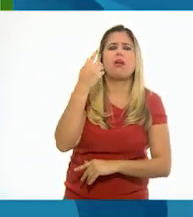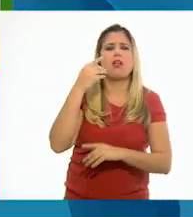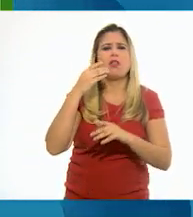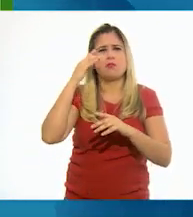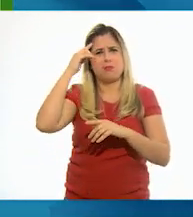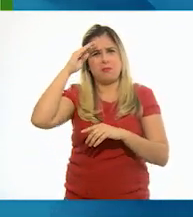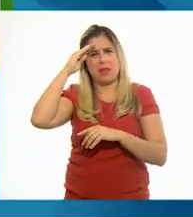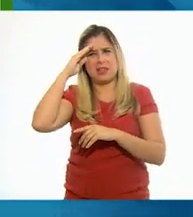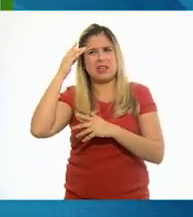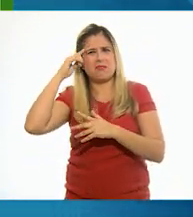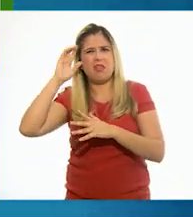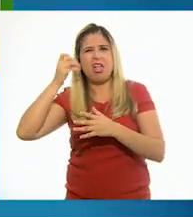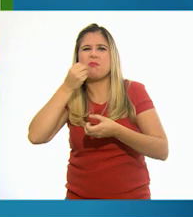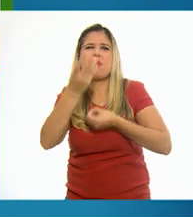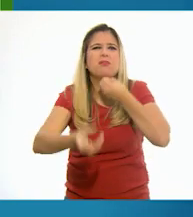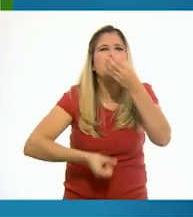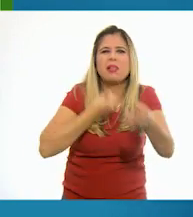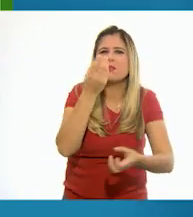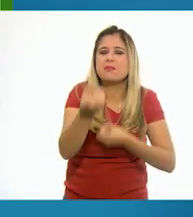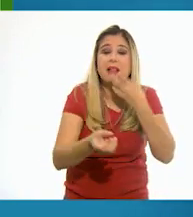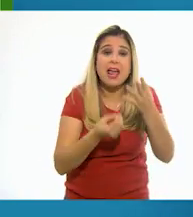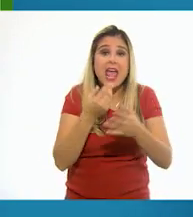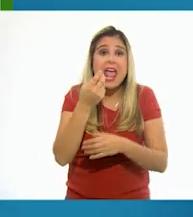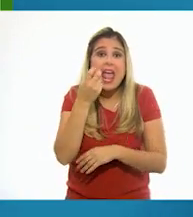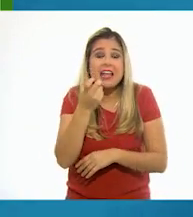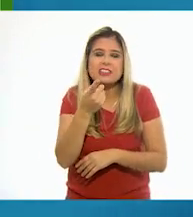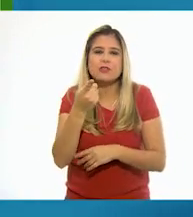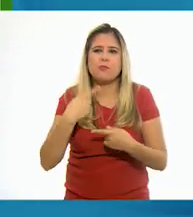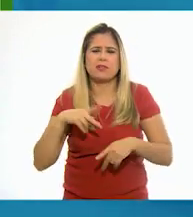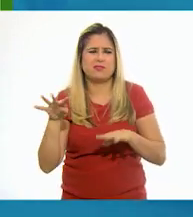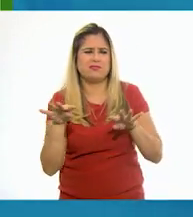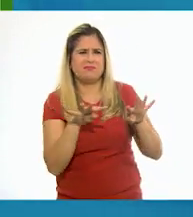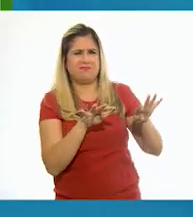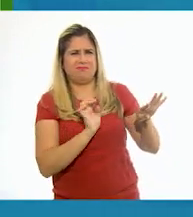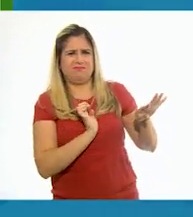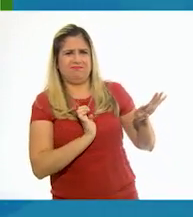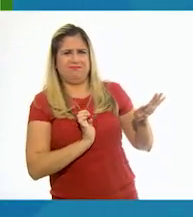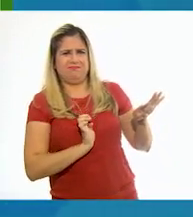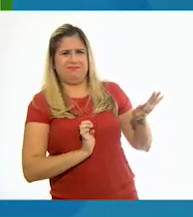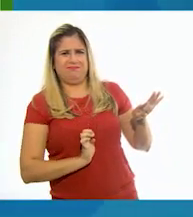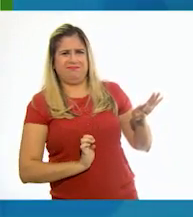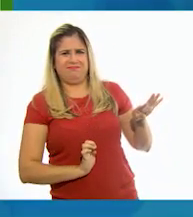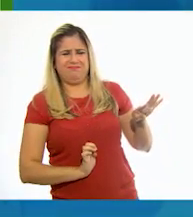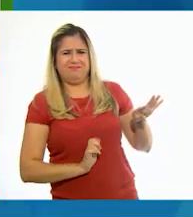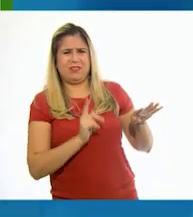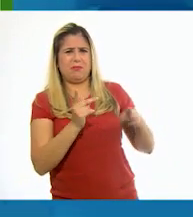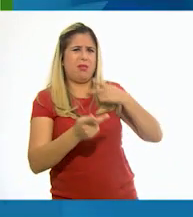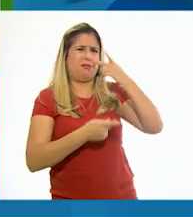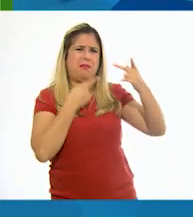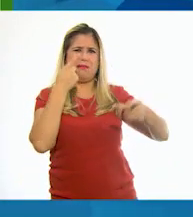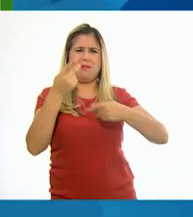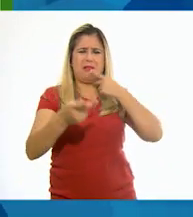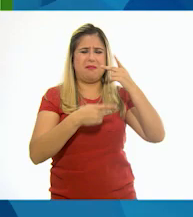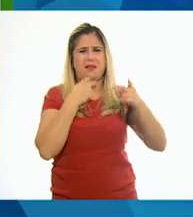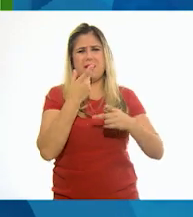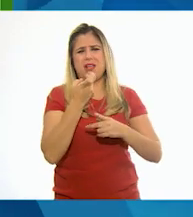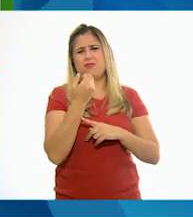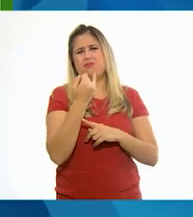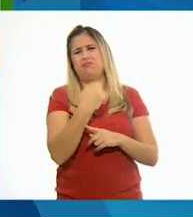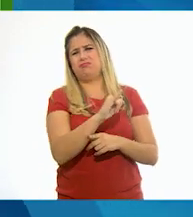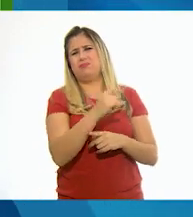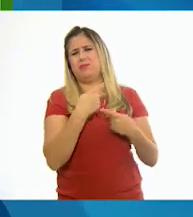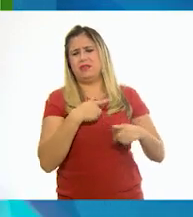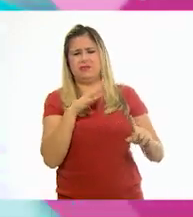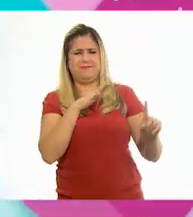pensar. Eso hace que le caigas mal a la gente y que queden en ridículo frente a los